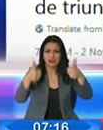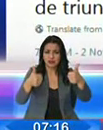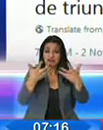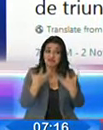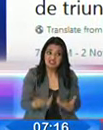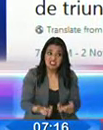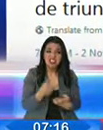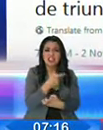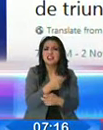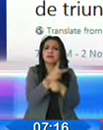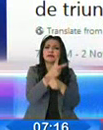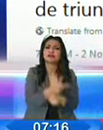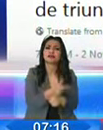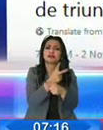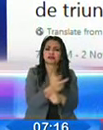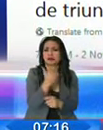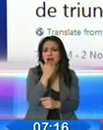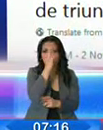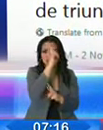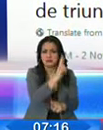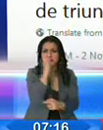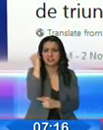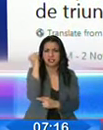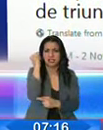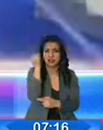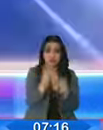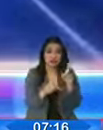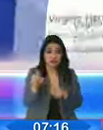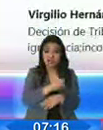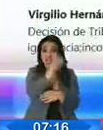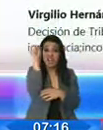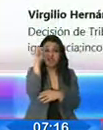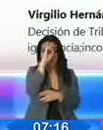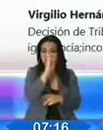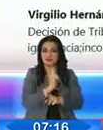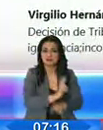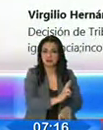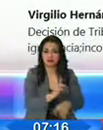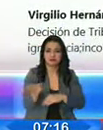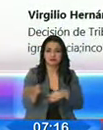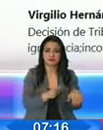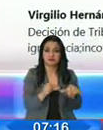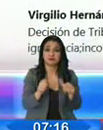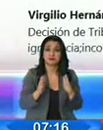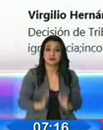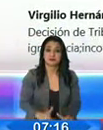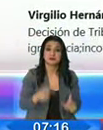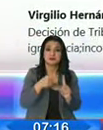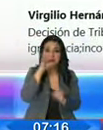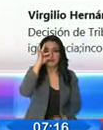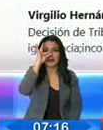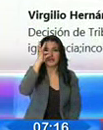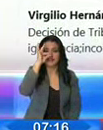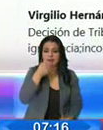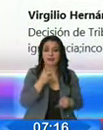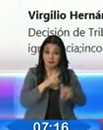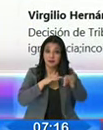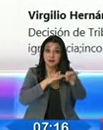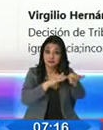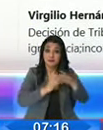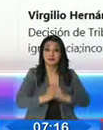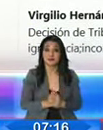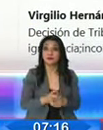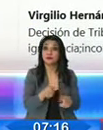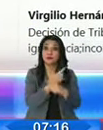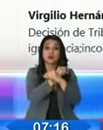medida cautelar e impide posesión de triunfadores. La legisladora Marcela Guiñaga respaldaba este pronunciamiento. En su red